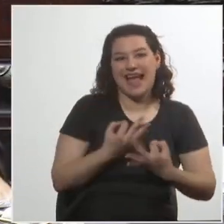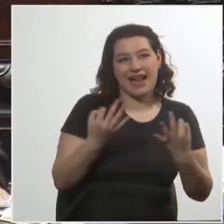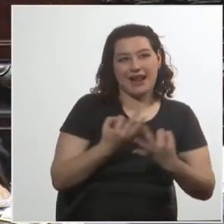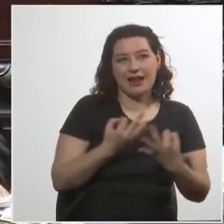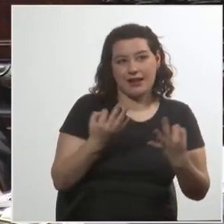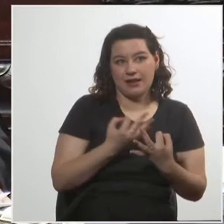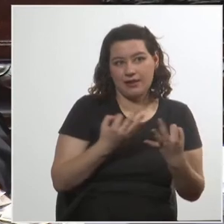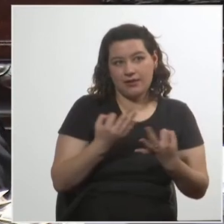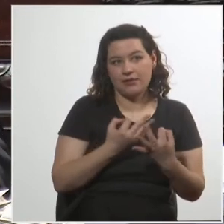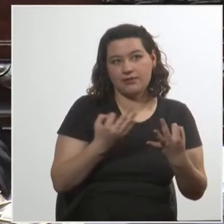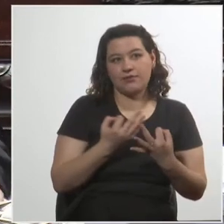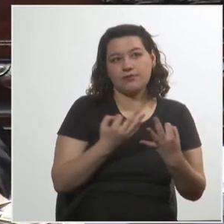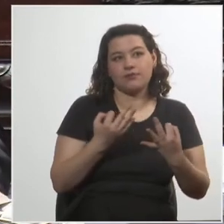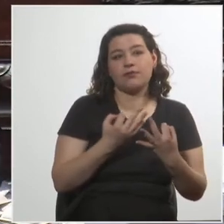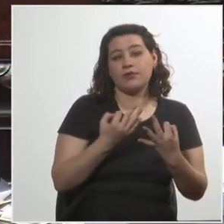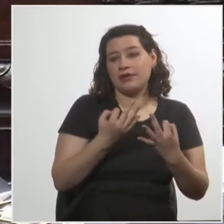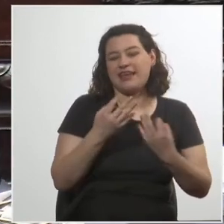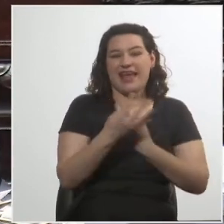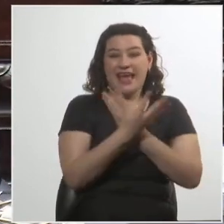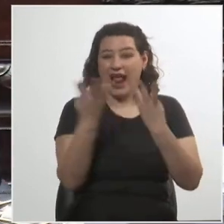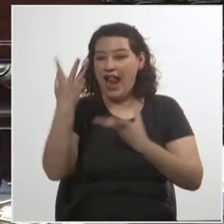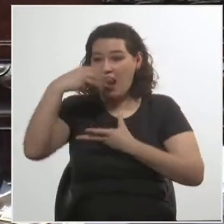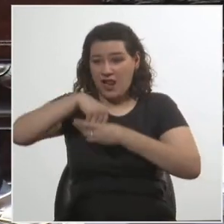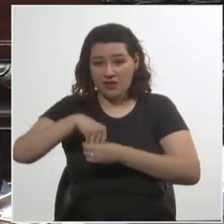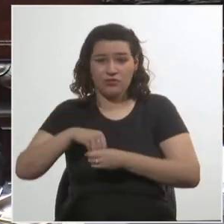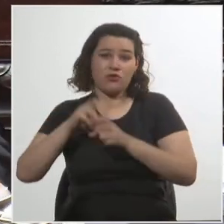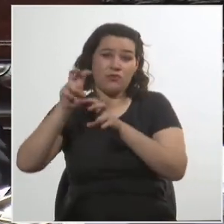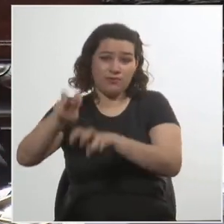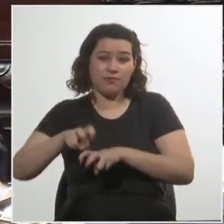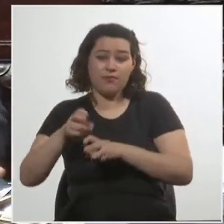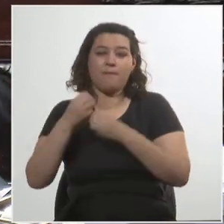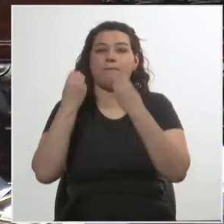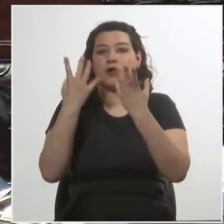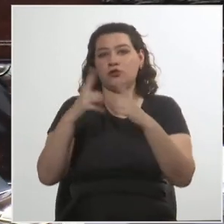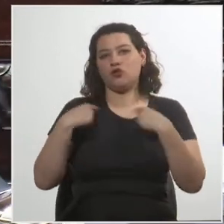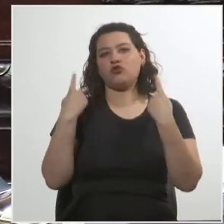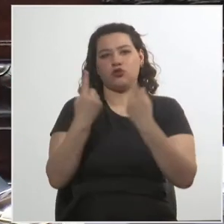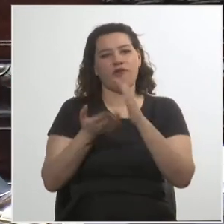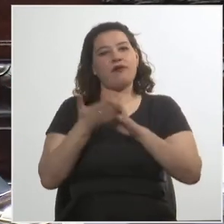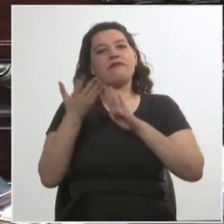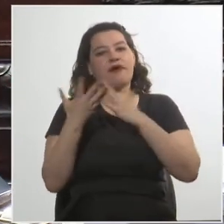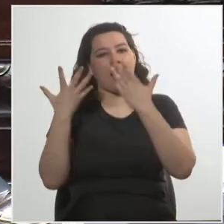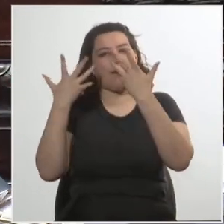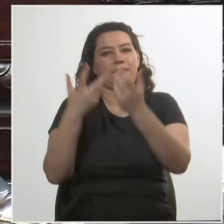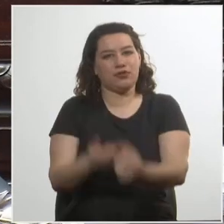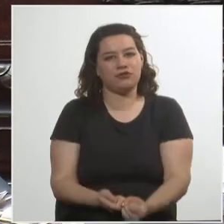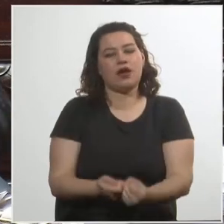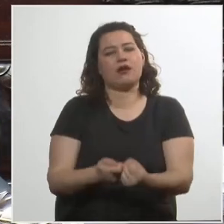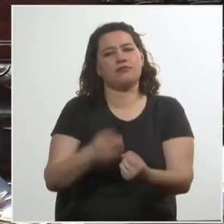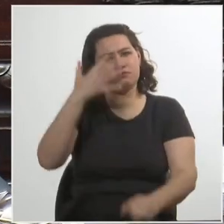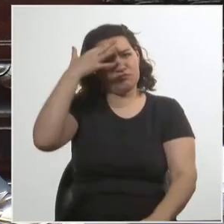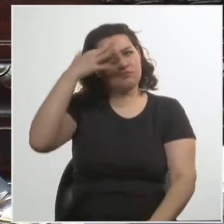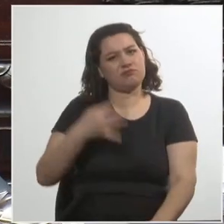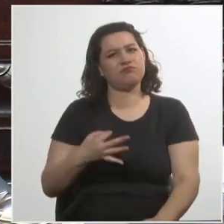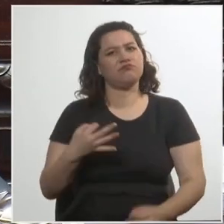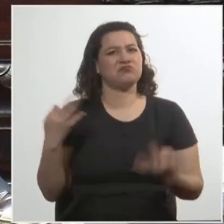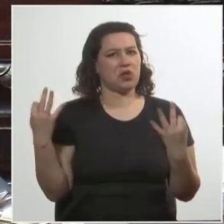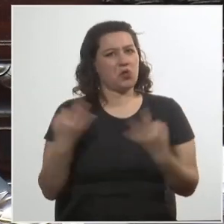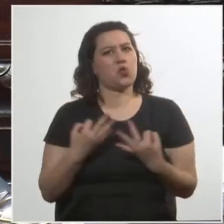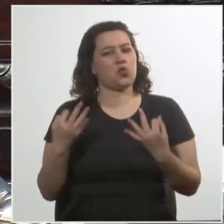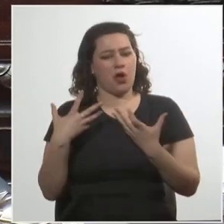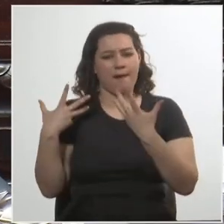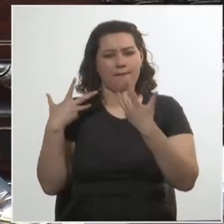este progresista sector de la agropecuaria que es la lotería por esas razones vamos a respaldar convencidos este